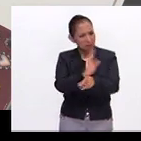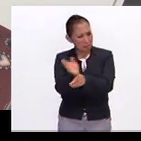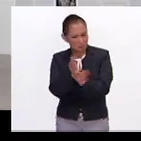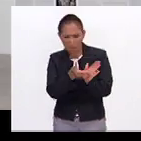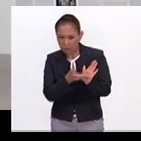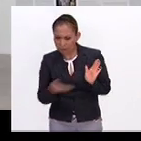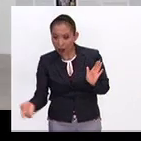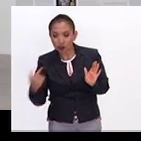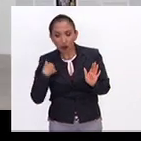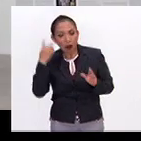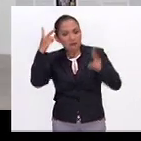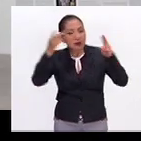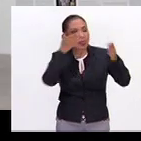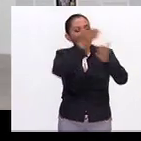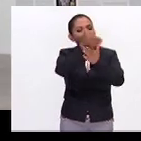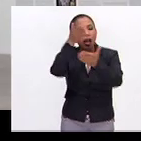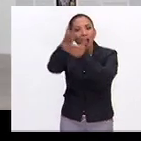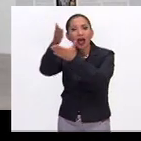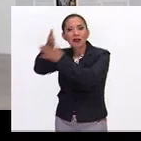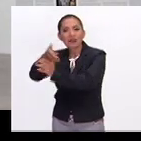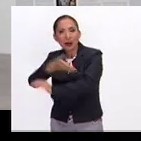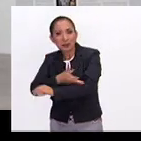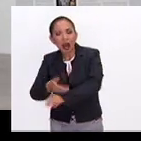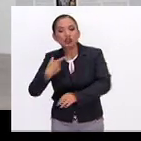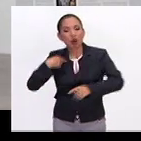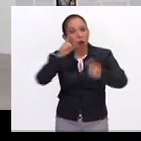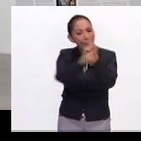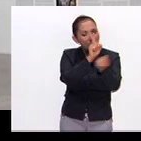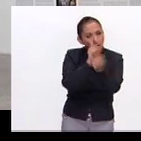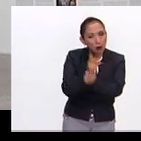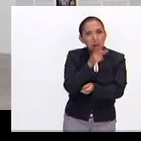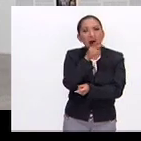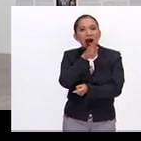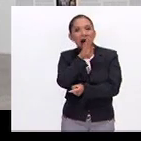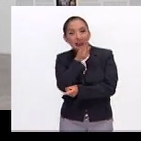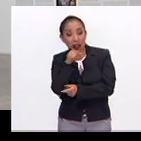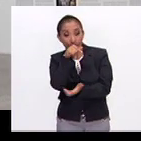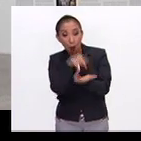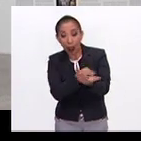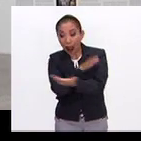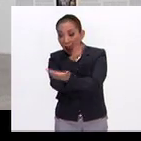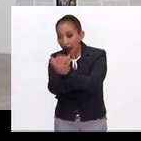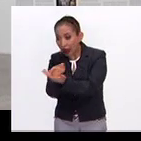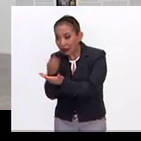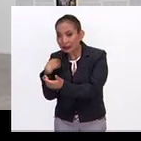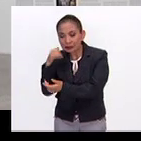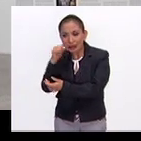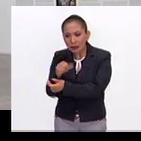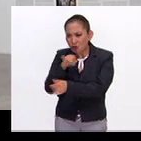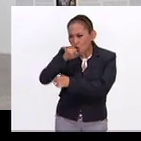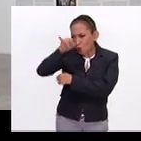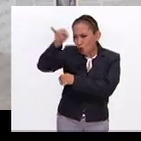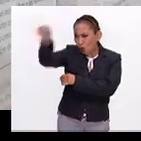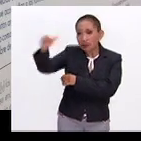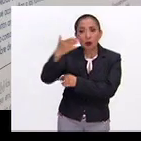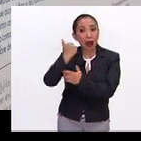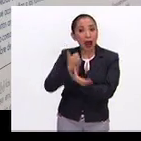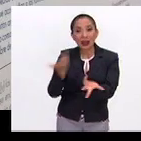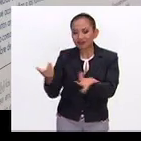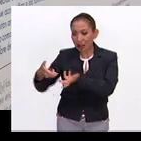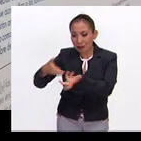padres, en esos lugares al final del mundo donde ya no hay camino sobre el que puedas ir más allá.